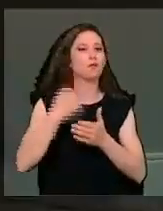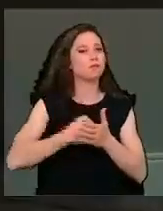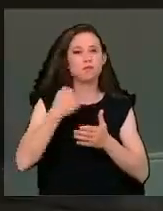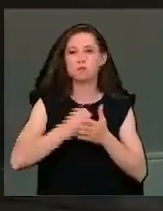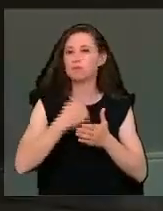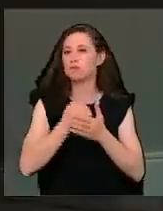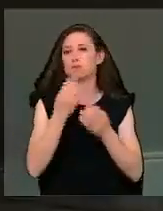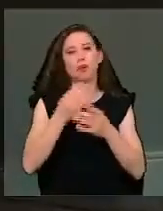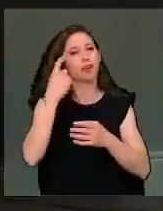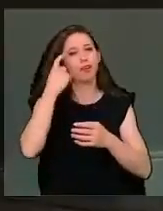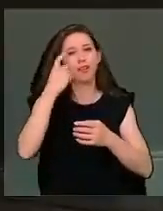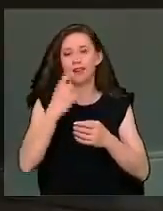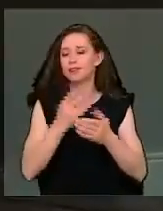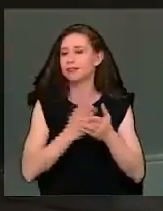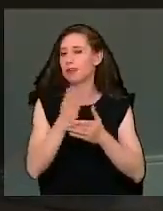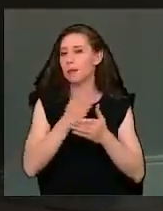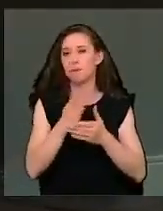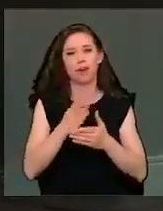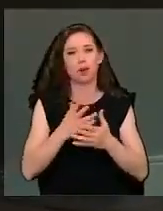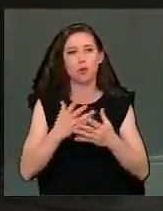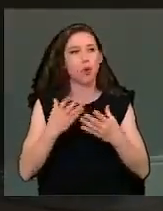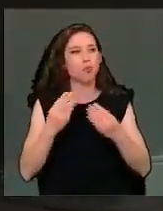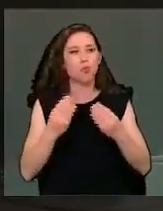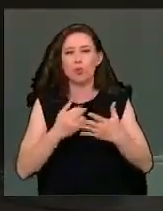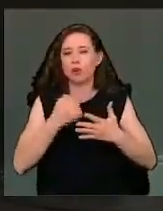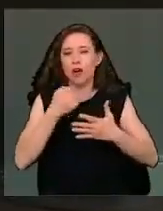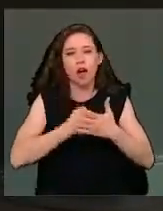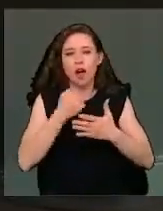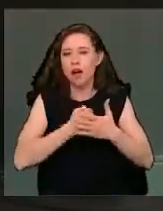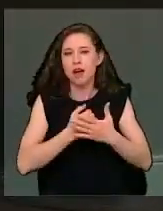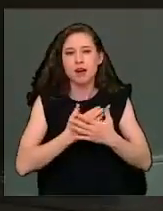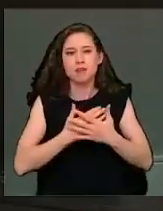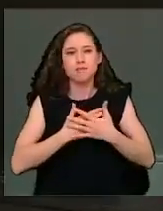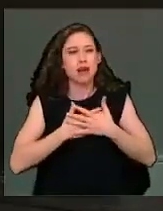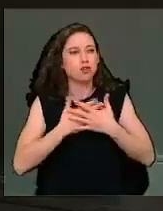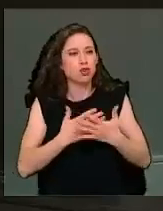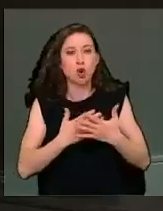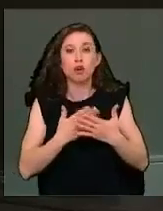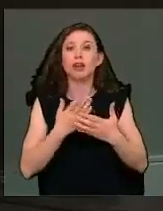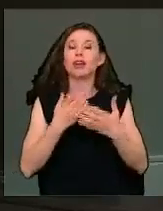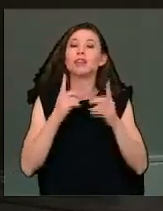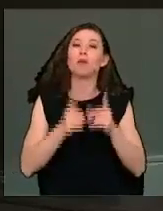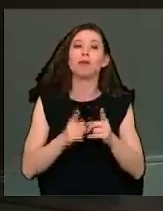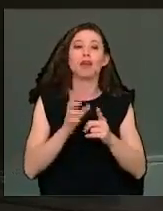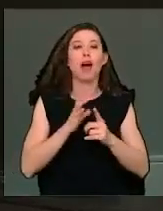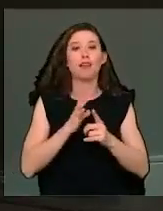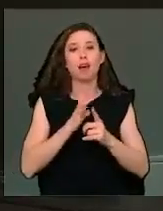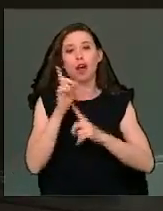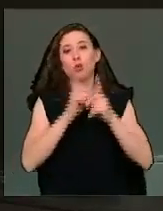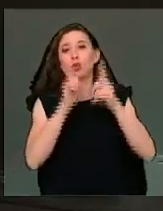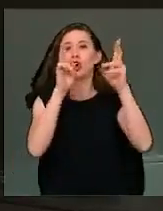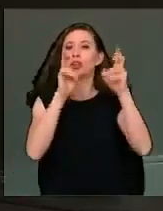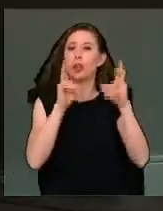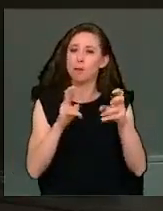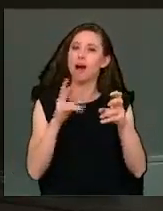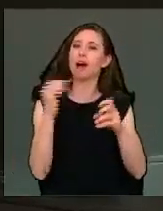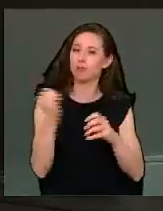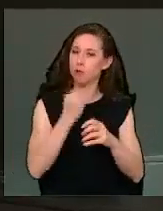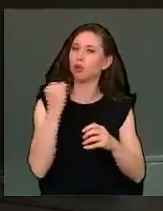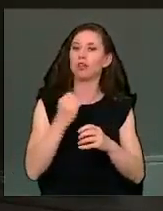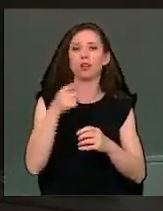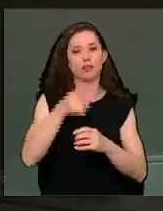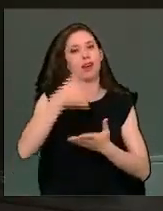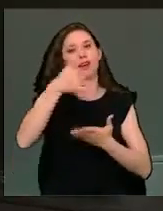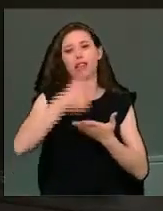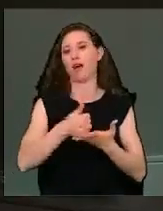que siempre lo hizo con un enorme pasión y que estaba en todos aquellos temas en lo trascendentes no